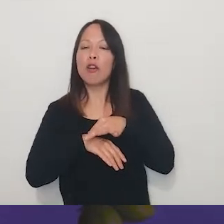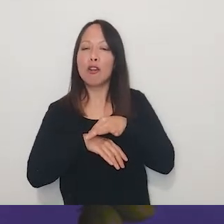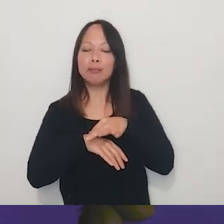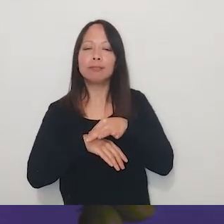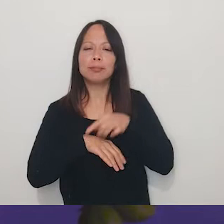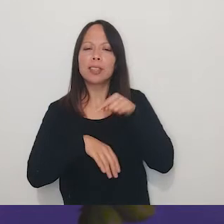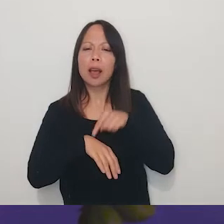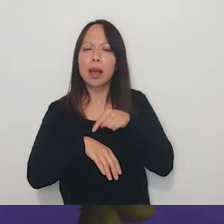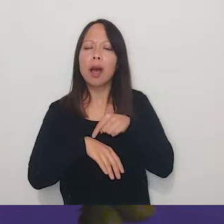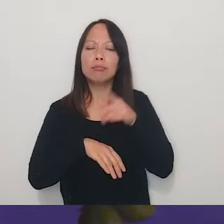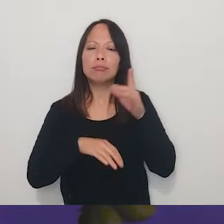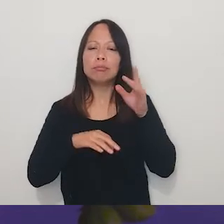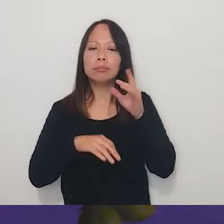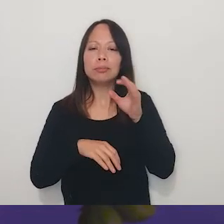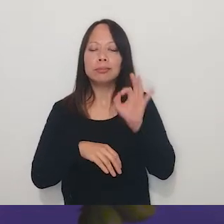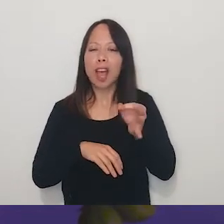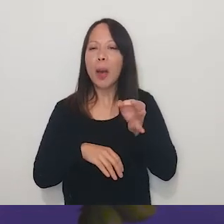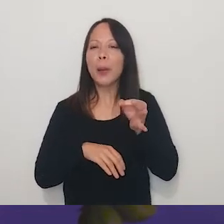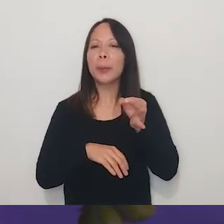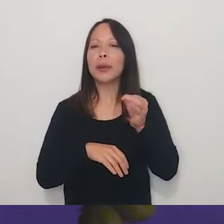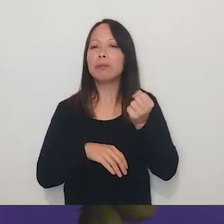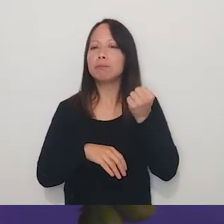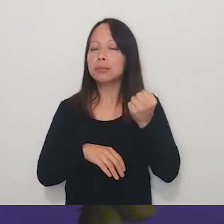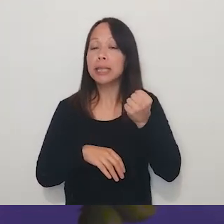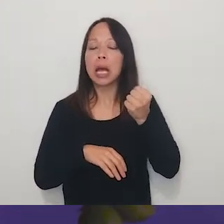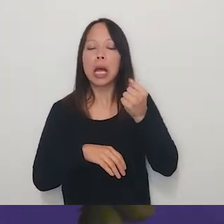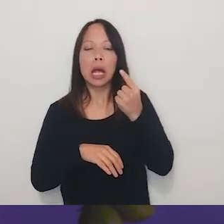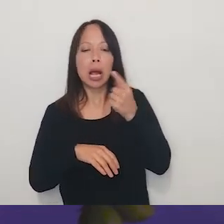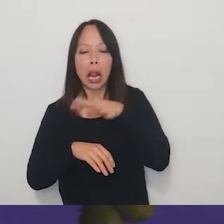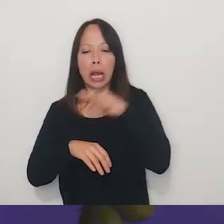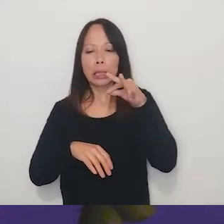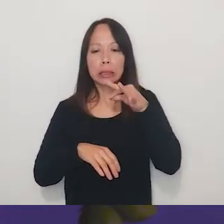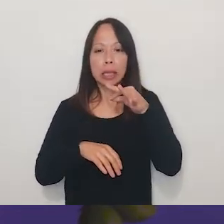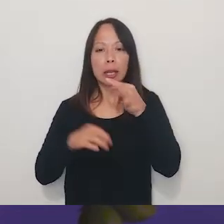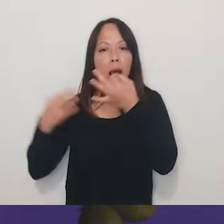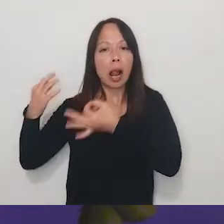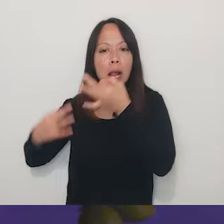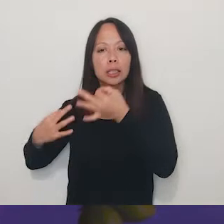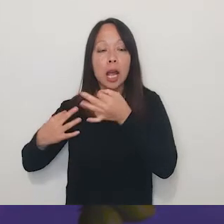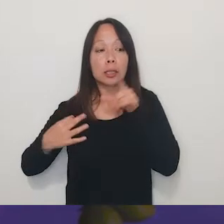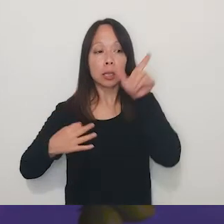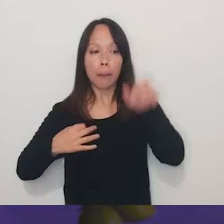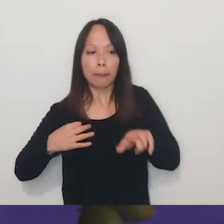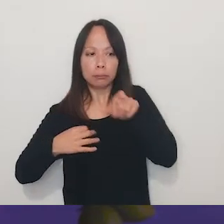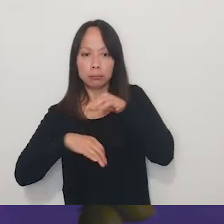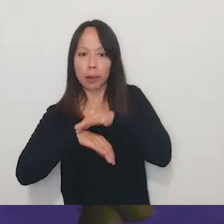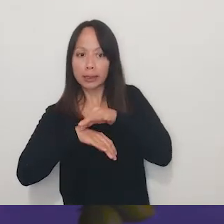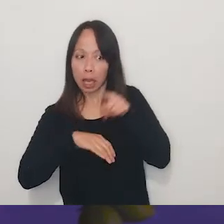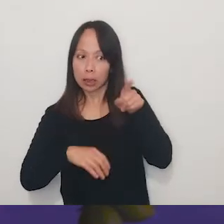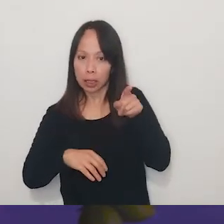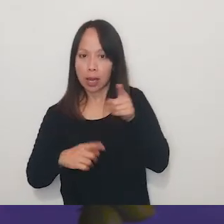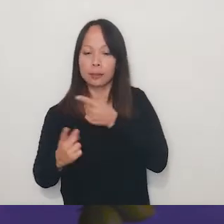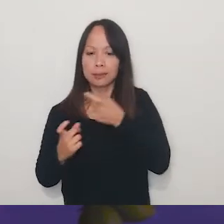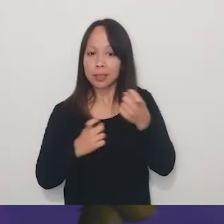de este momento y sepa y pueda criticar y pueda elegir el estudio más conveniente para su paciente,